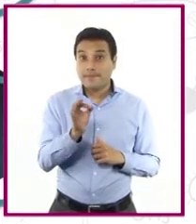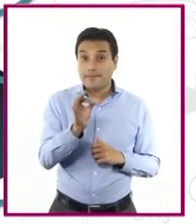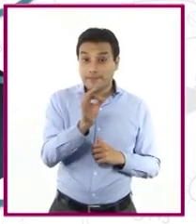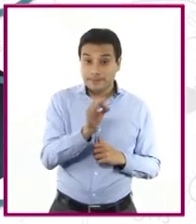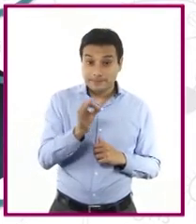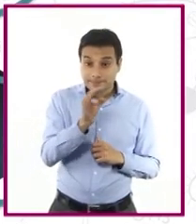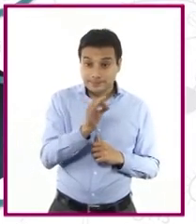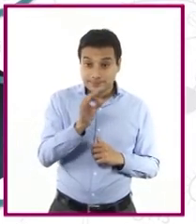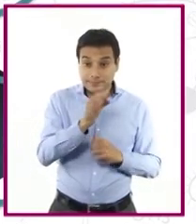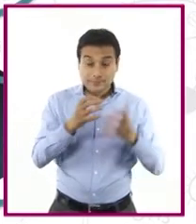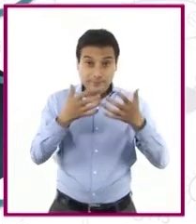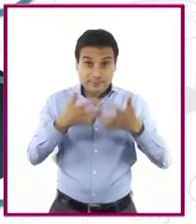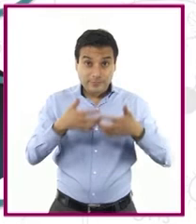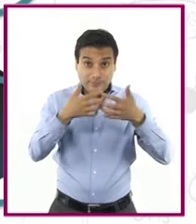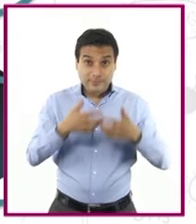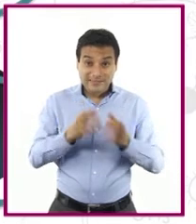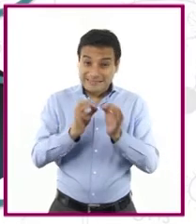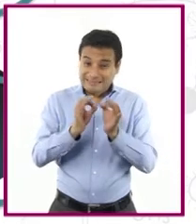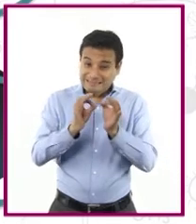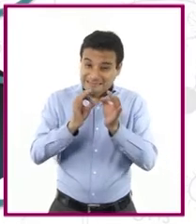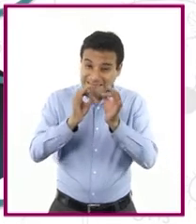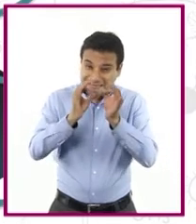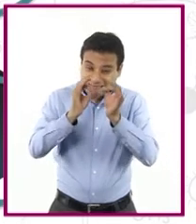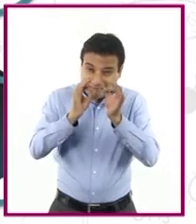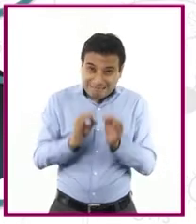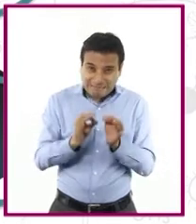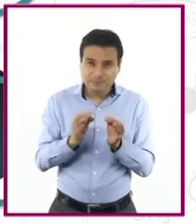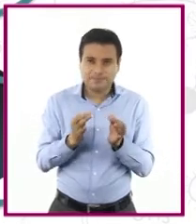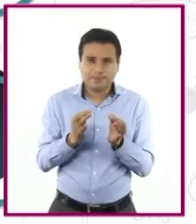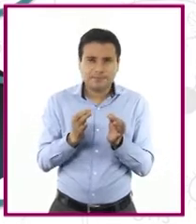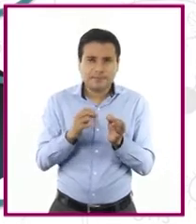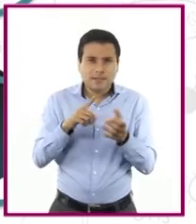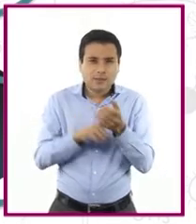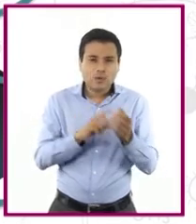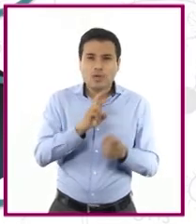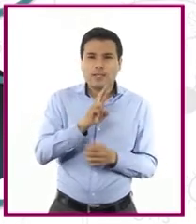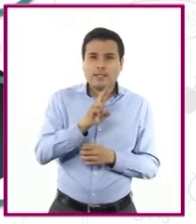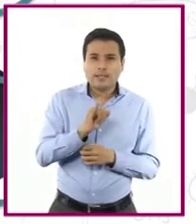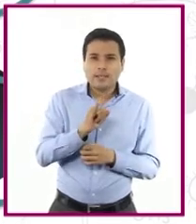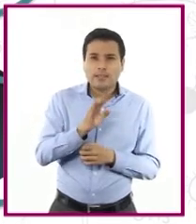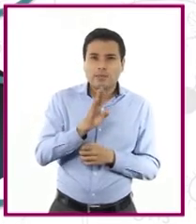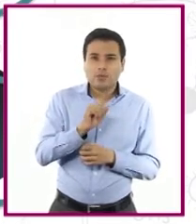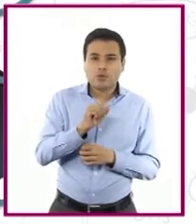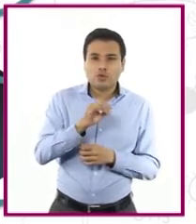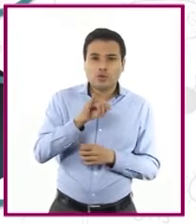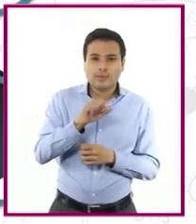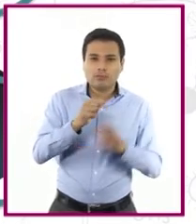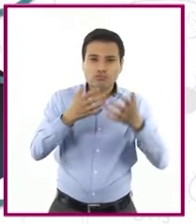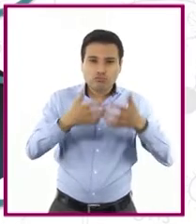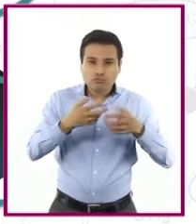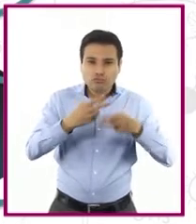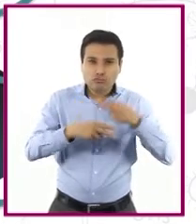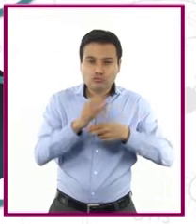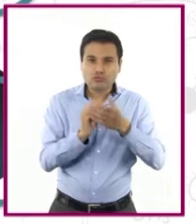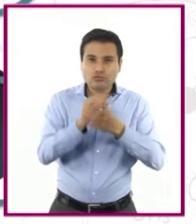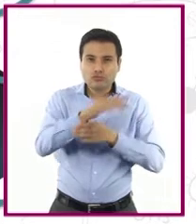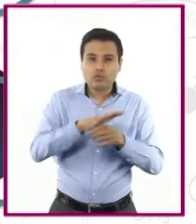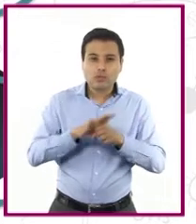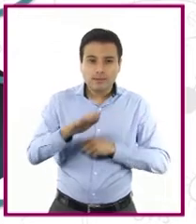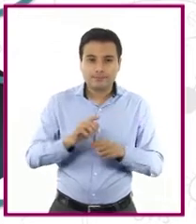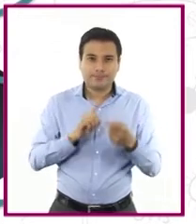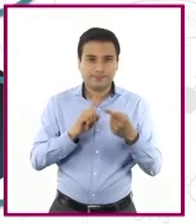el funcionamiento de la célula que se produce en los ribosomas? A. Lípidos.